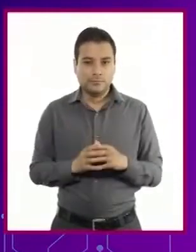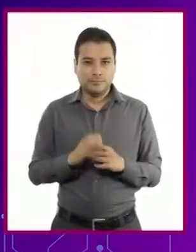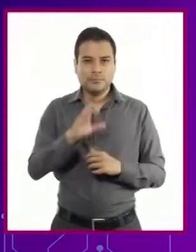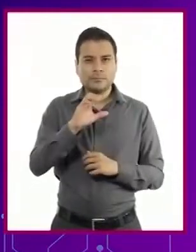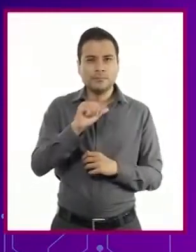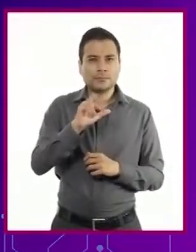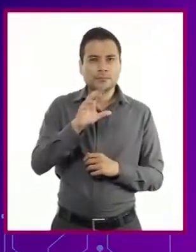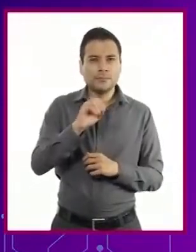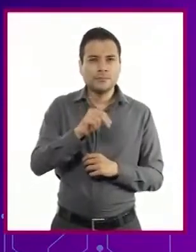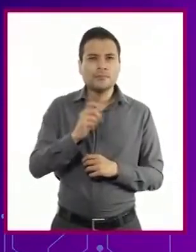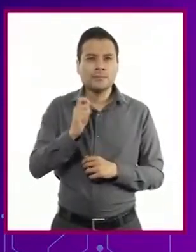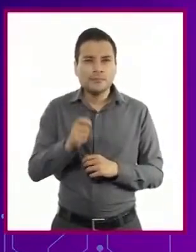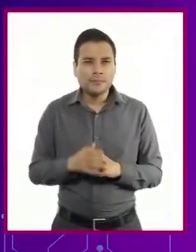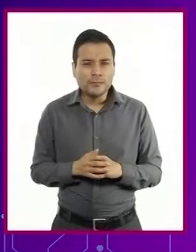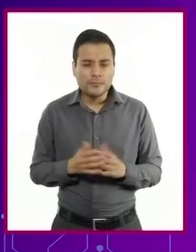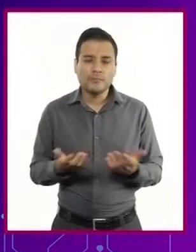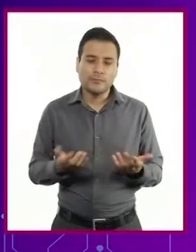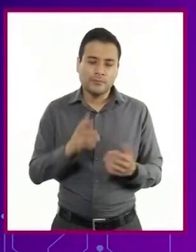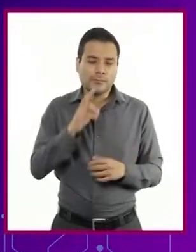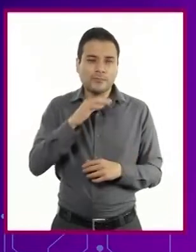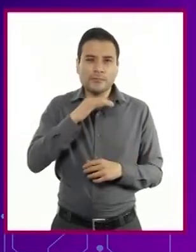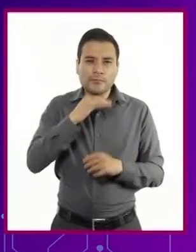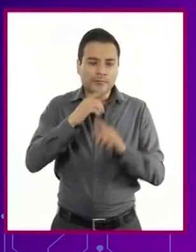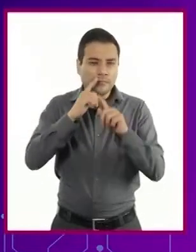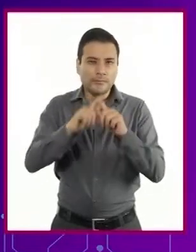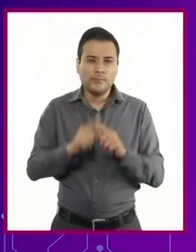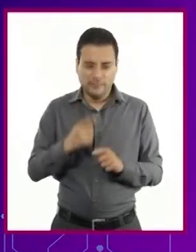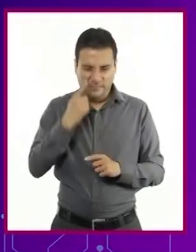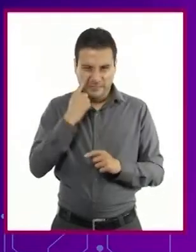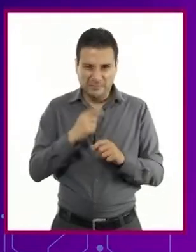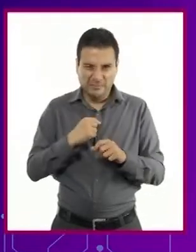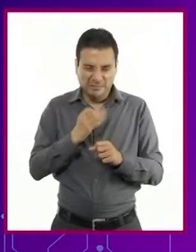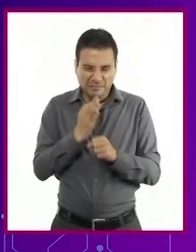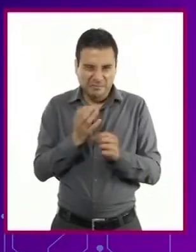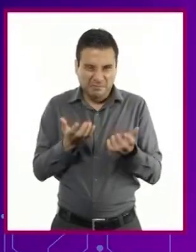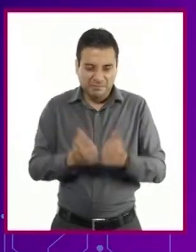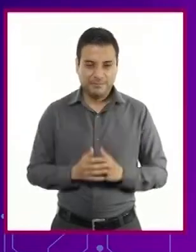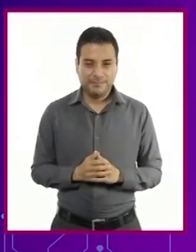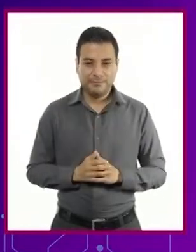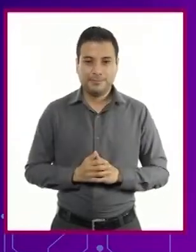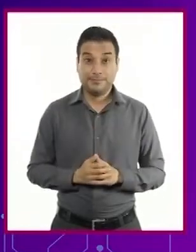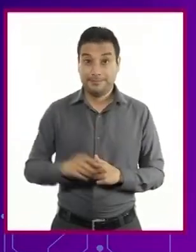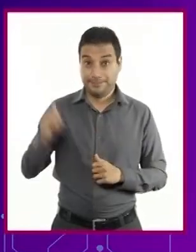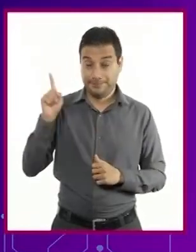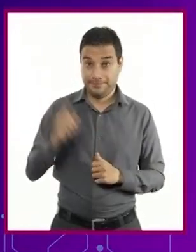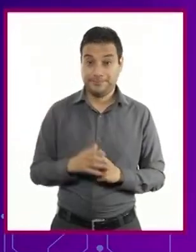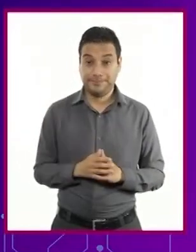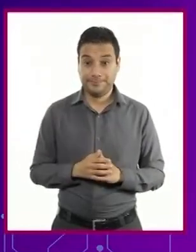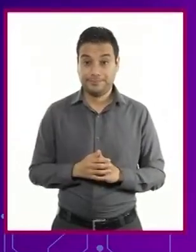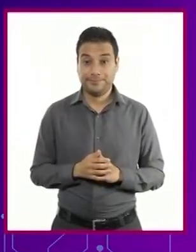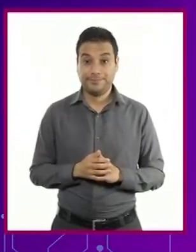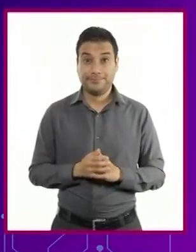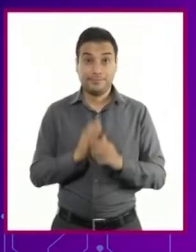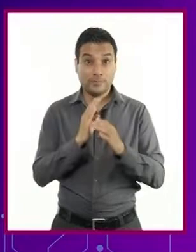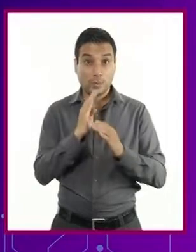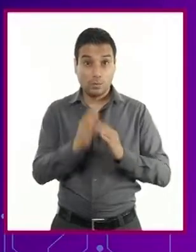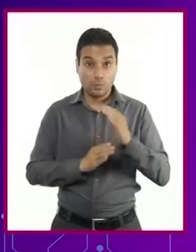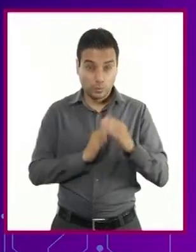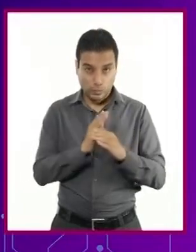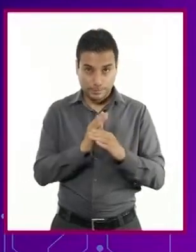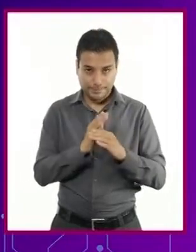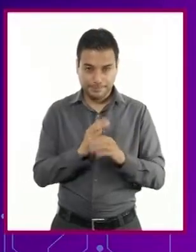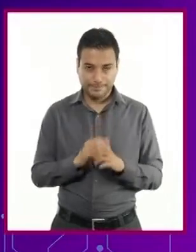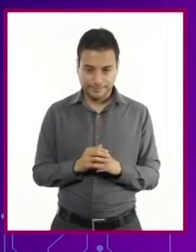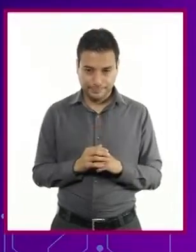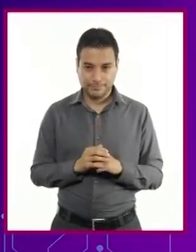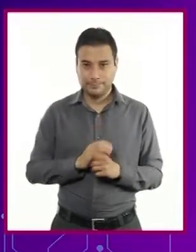que existen en nuestro planeta. Vamos a realizar lo siguiente. Este planeta Tierra vamos a colocar lo que es la capa atmosférica,